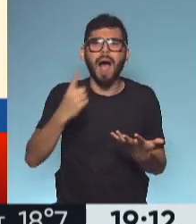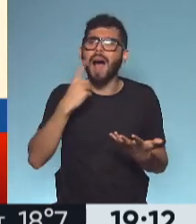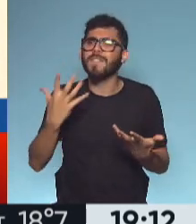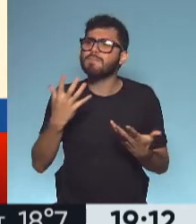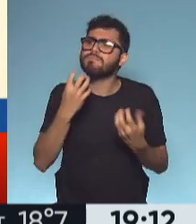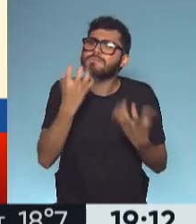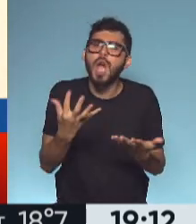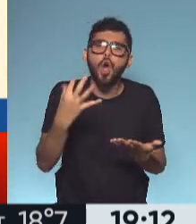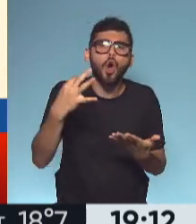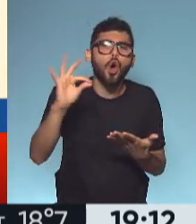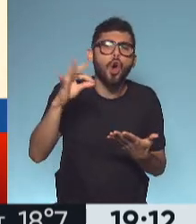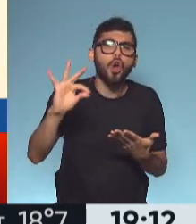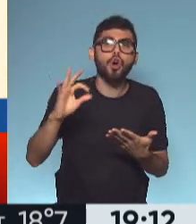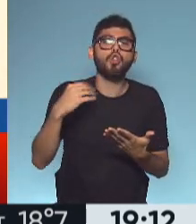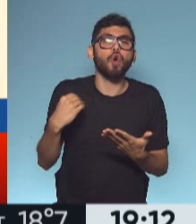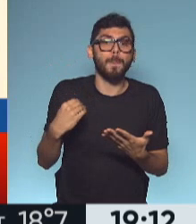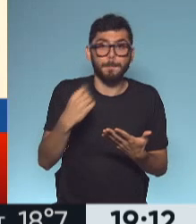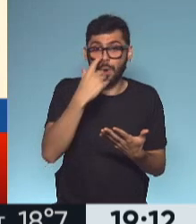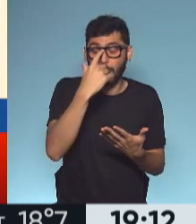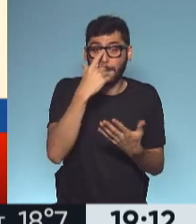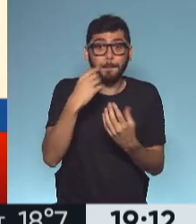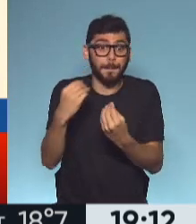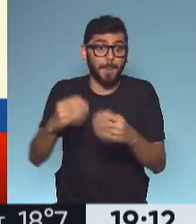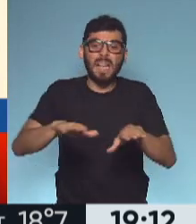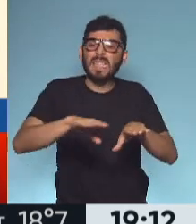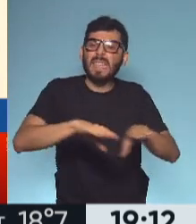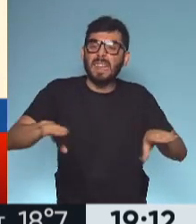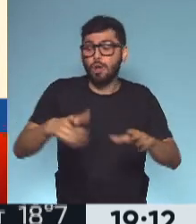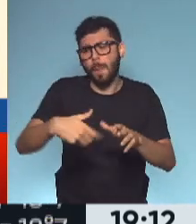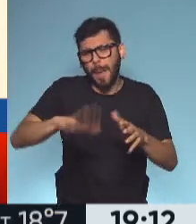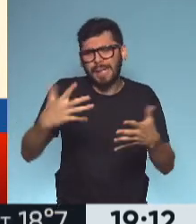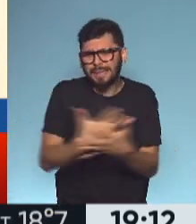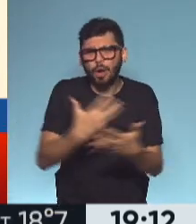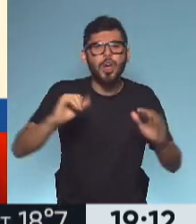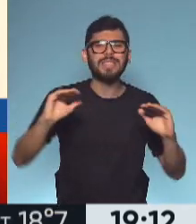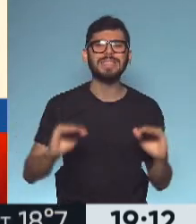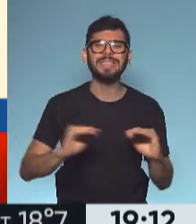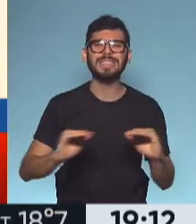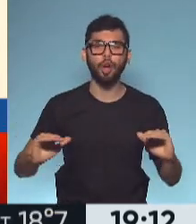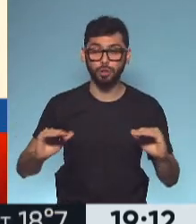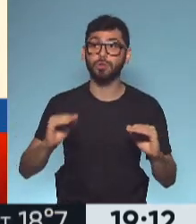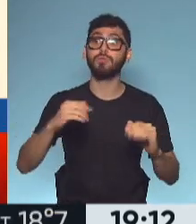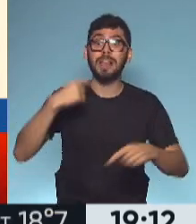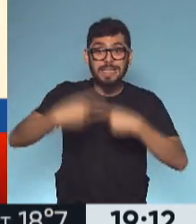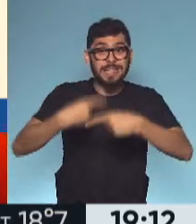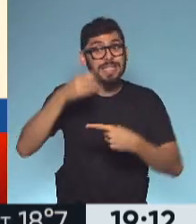podemos mejorar de esa presencialidad para que los niños, sobre todo los más vulnerables y los más pequeños, puedan seguir con su